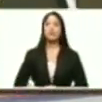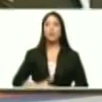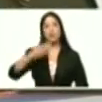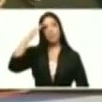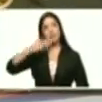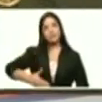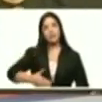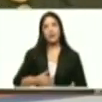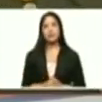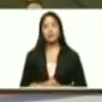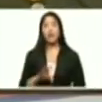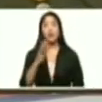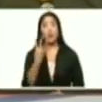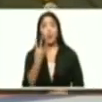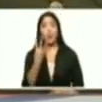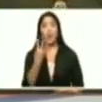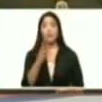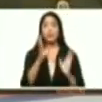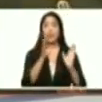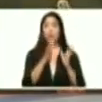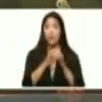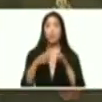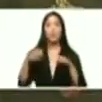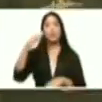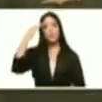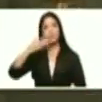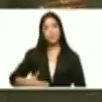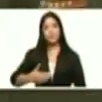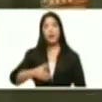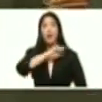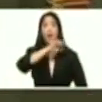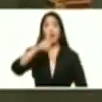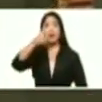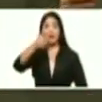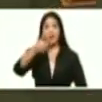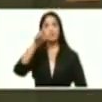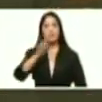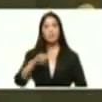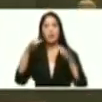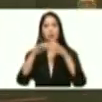de los cuatro componentes de la Milicia Nacional Bolivariana, jefe de la Redis,